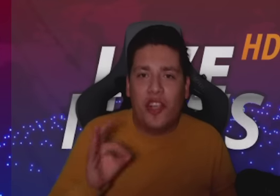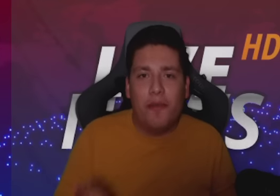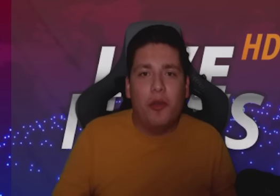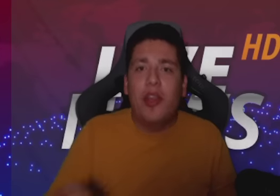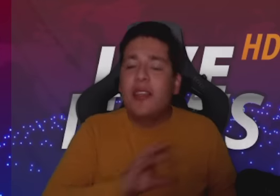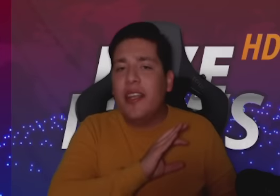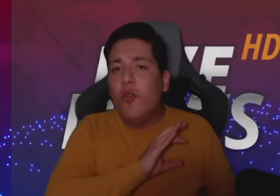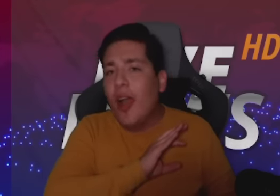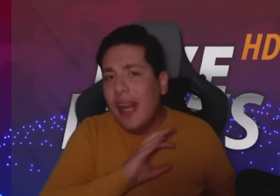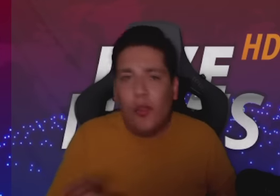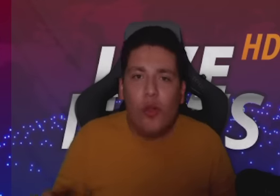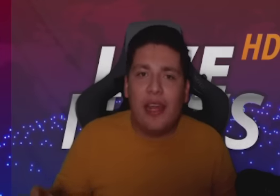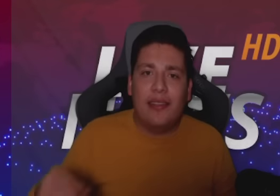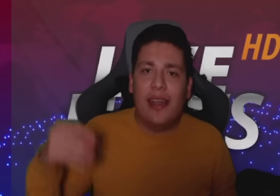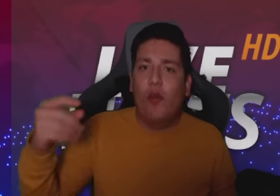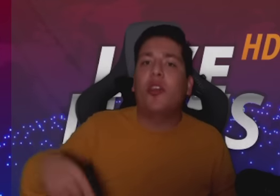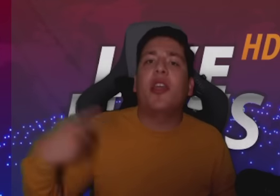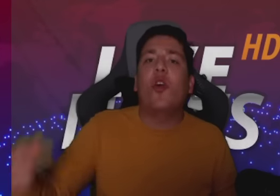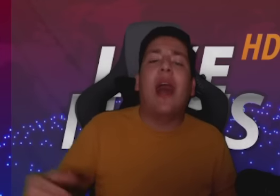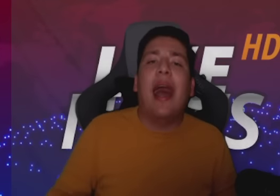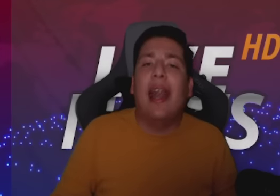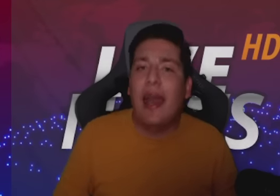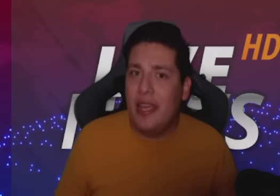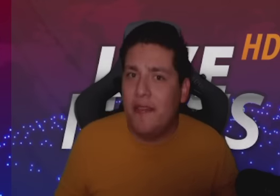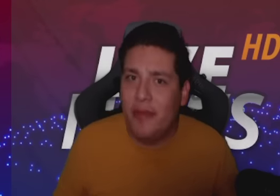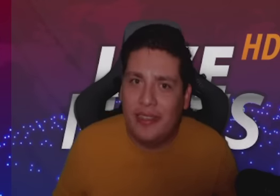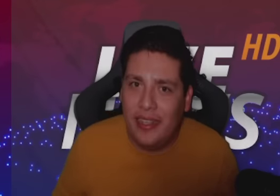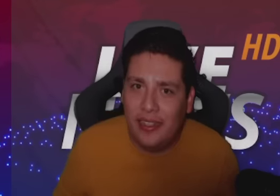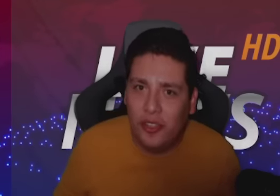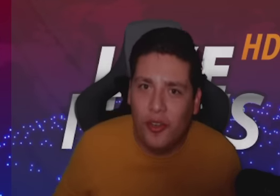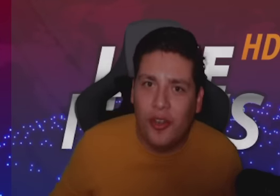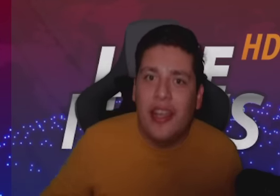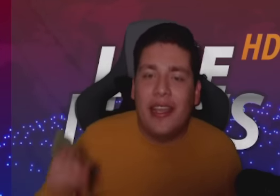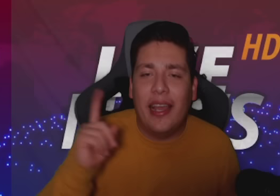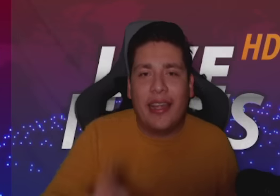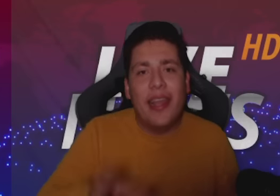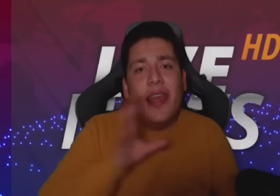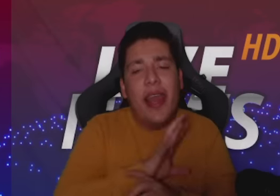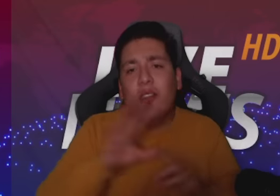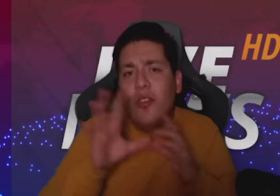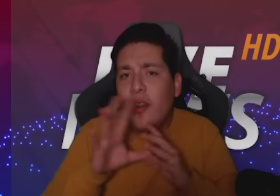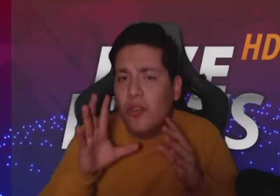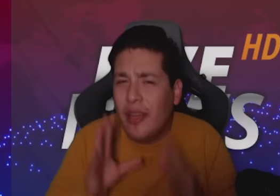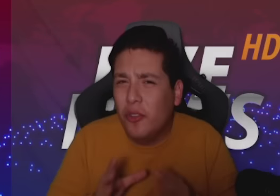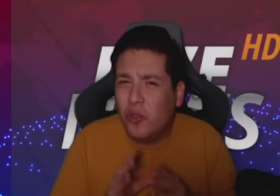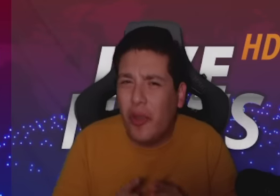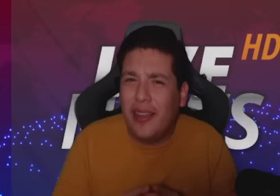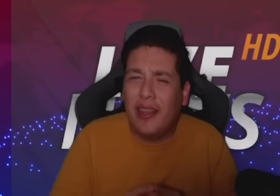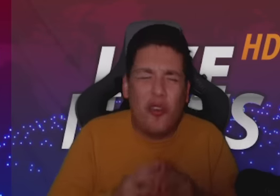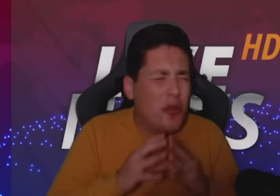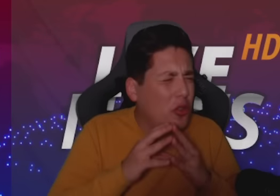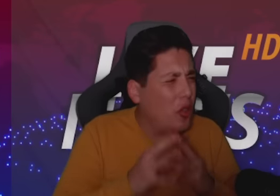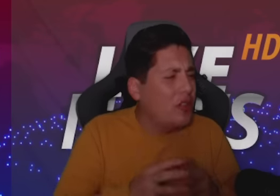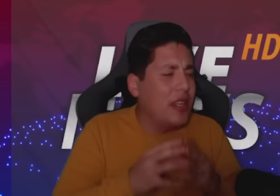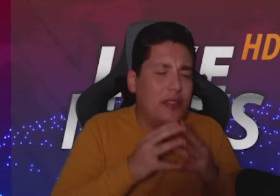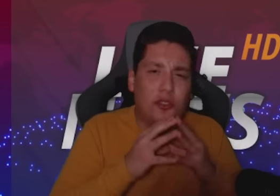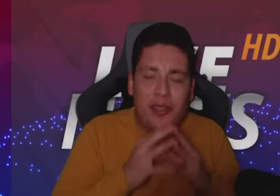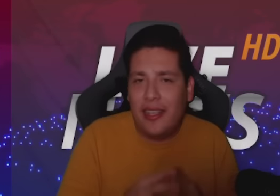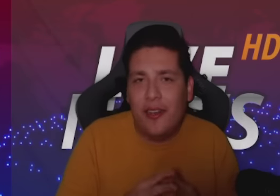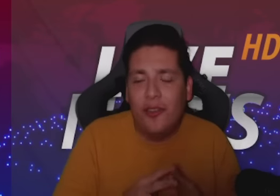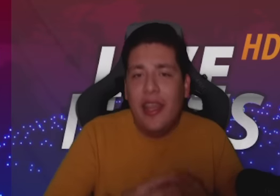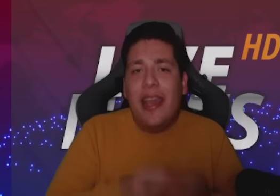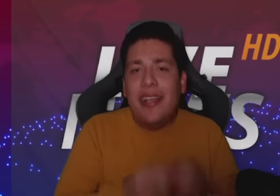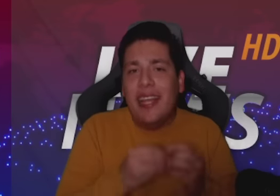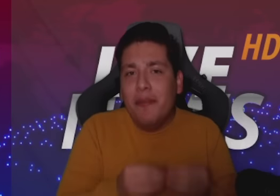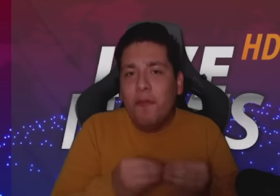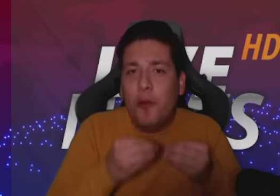Claudia sheinbaum Sin lugar a dudas le da un giro a la investigación y aquí es donde nos damos cuenta como todos estos